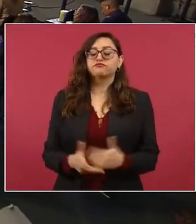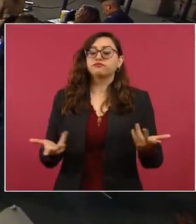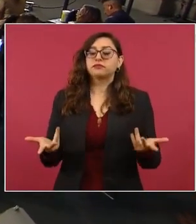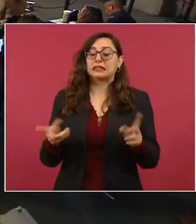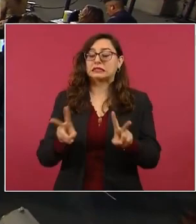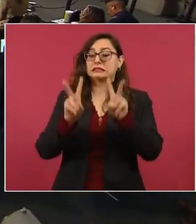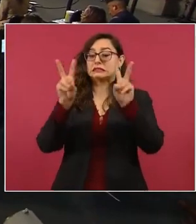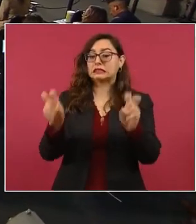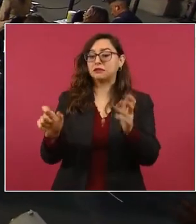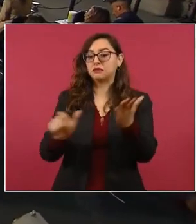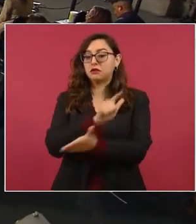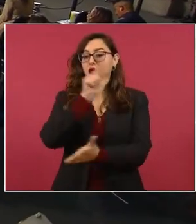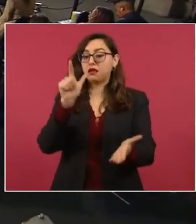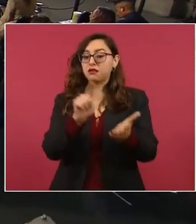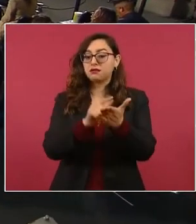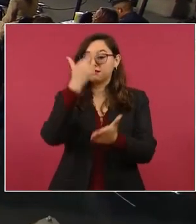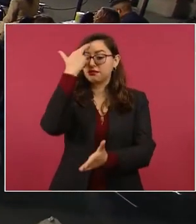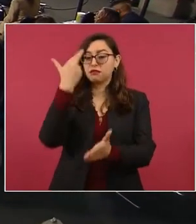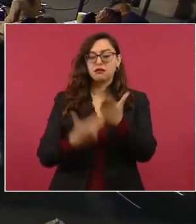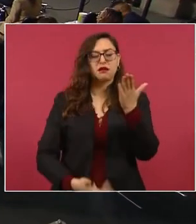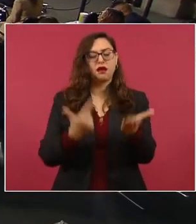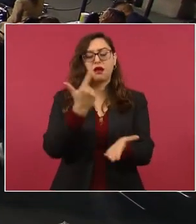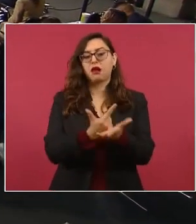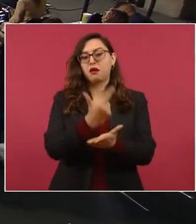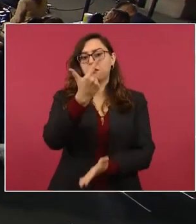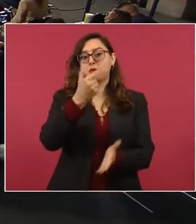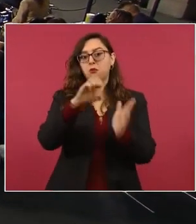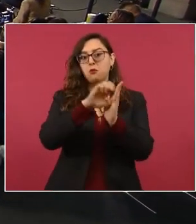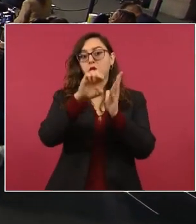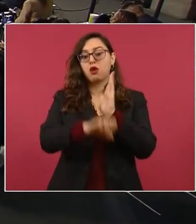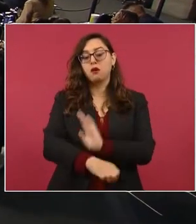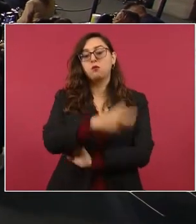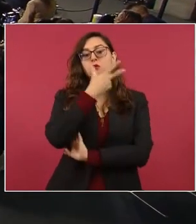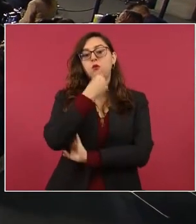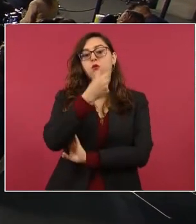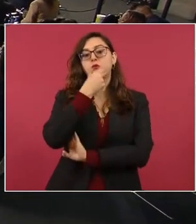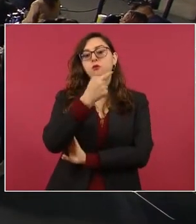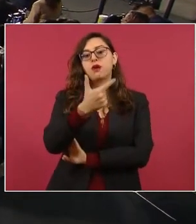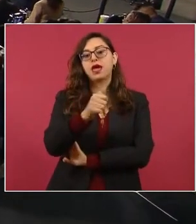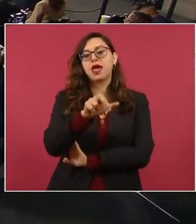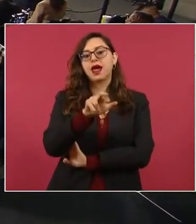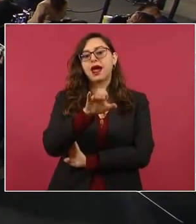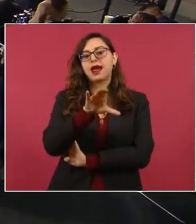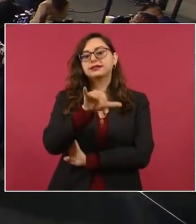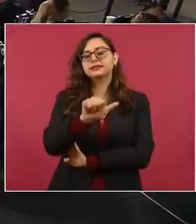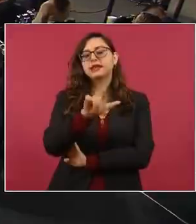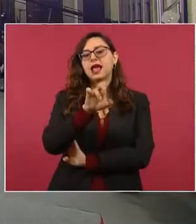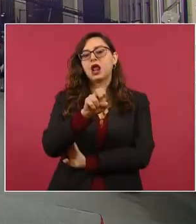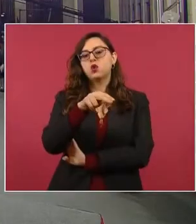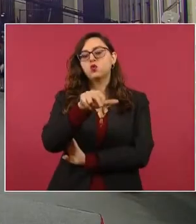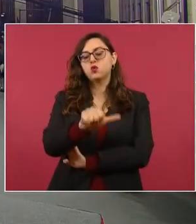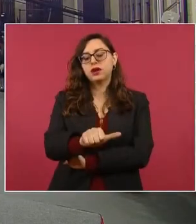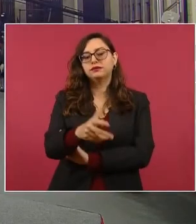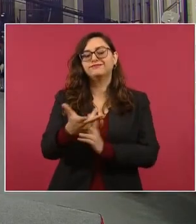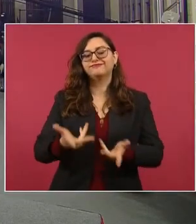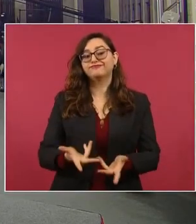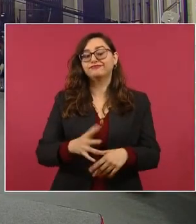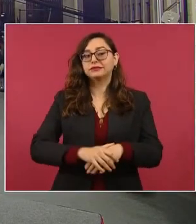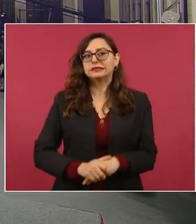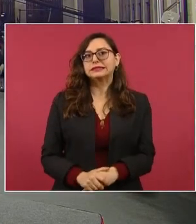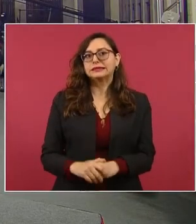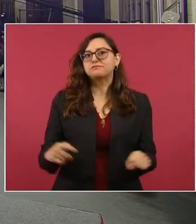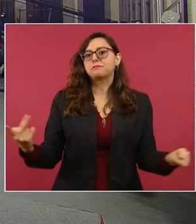García Luna, ayer mencionaba usted, presidente, pues que se estaba haciendo, pues tratando de recuperar todos los millones de dólares que se llevaron los políticos,